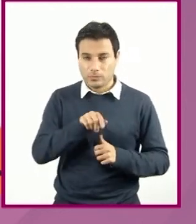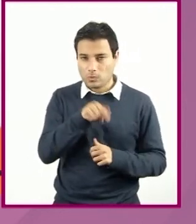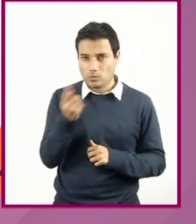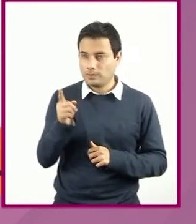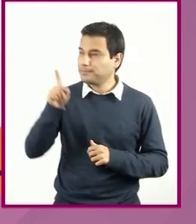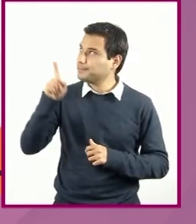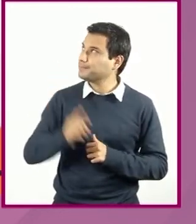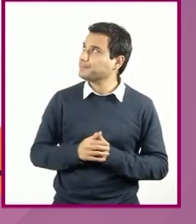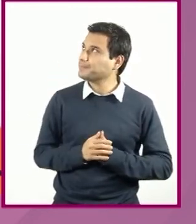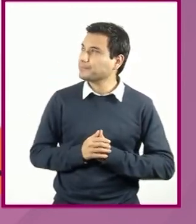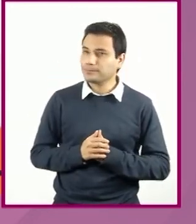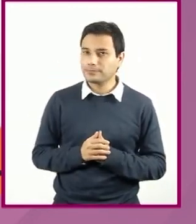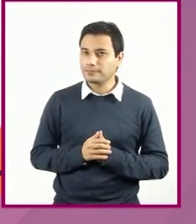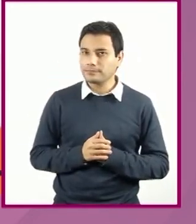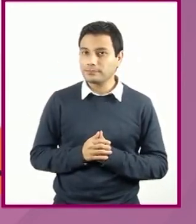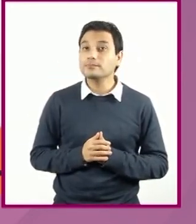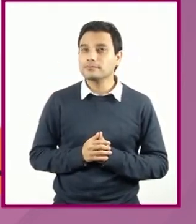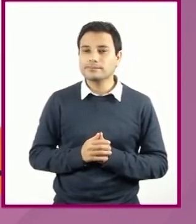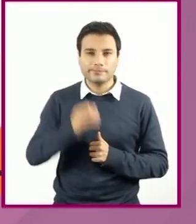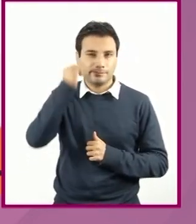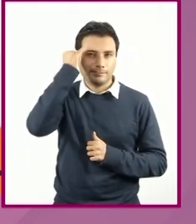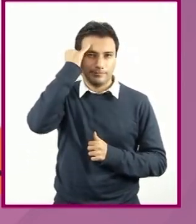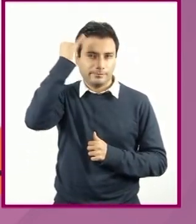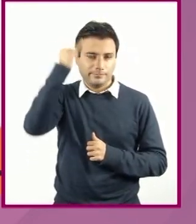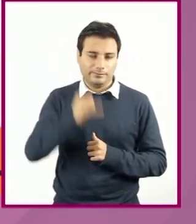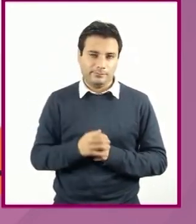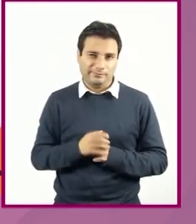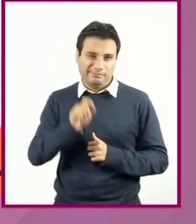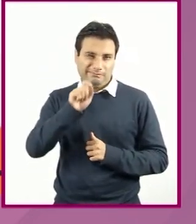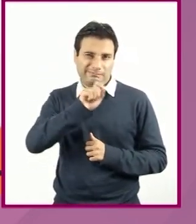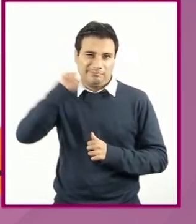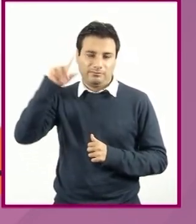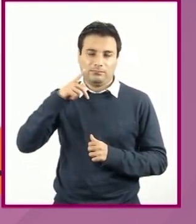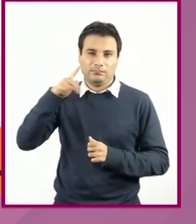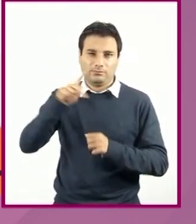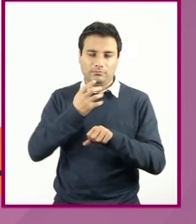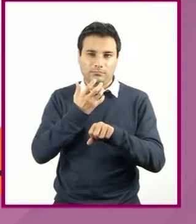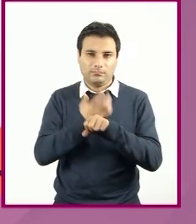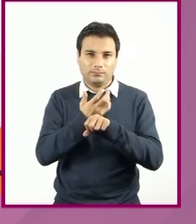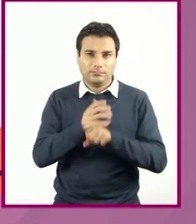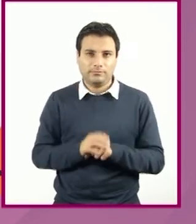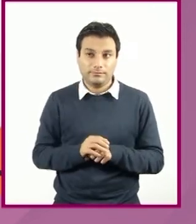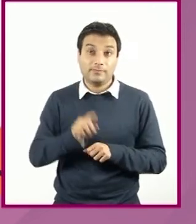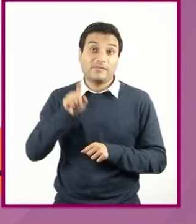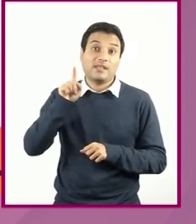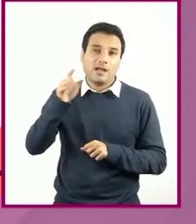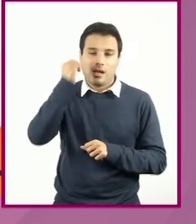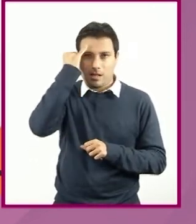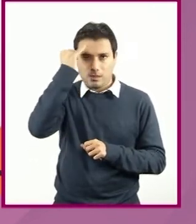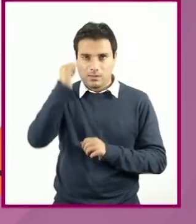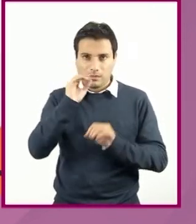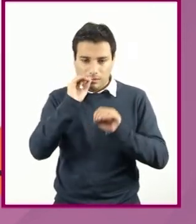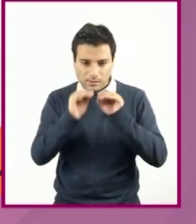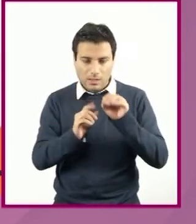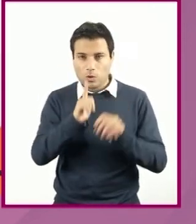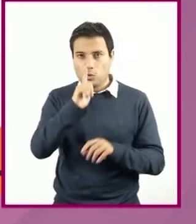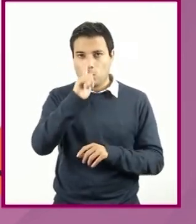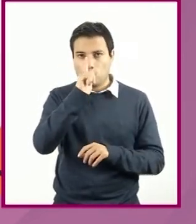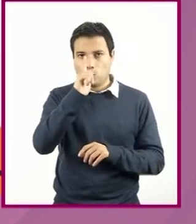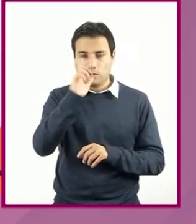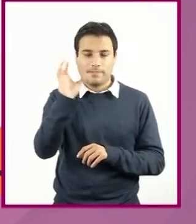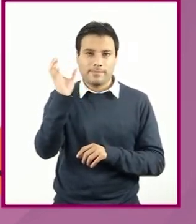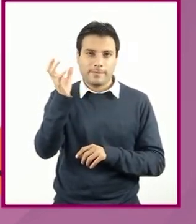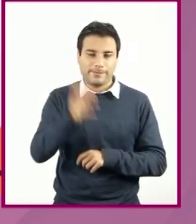Thomas Alva Edison, inventor estadounidense, se le atribuye el descubrimiento de la bombilla eléctrica, esto es,